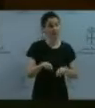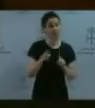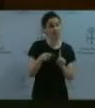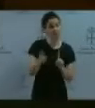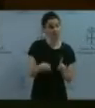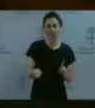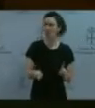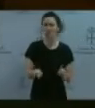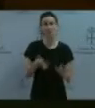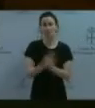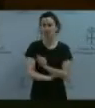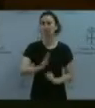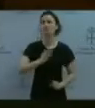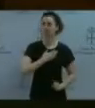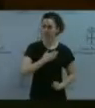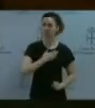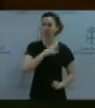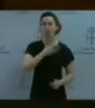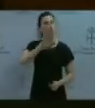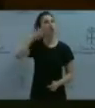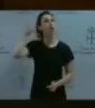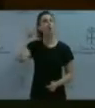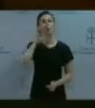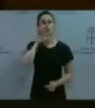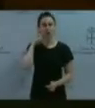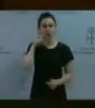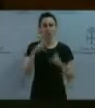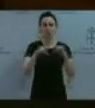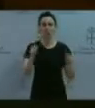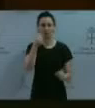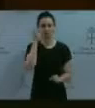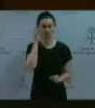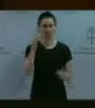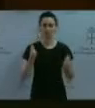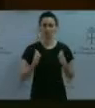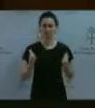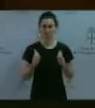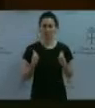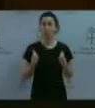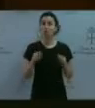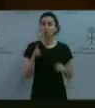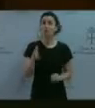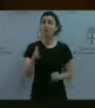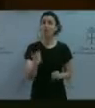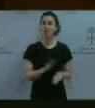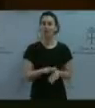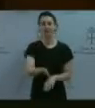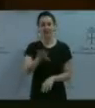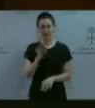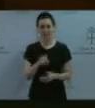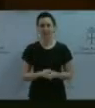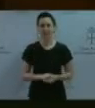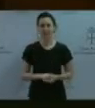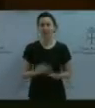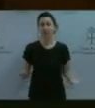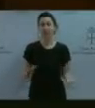todos y todas asturianos y asturianas que libremente quieran usarla. y eso sin mencionar ni un ápice el derecho que